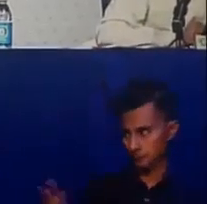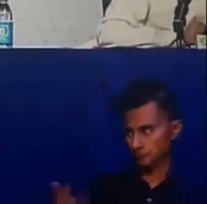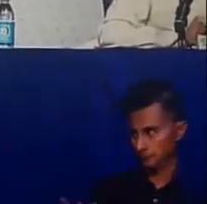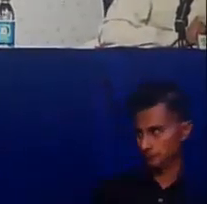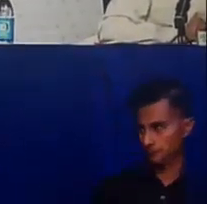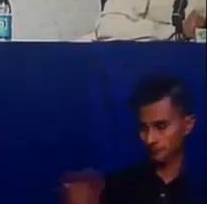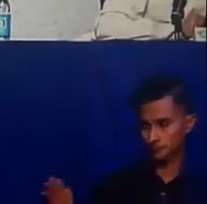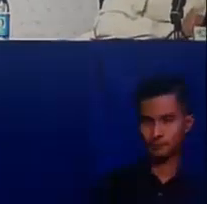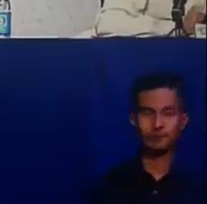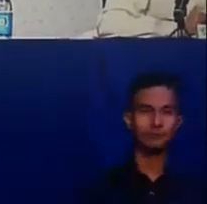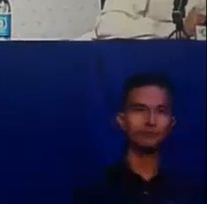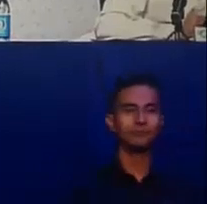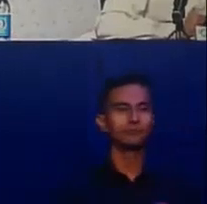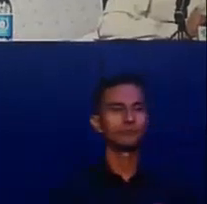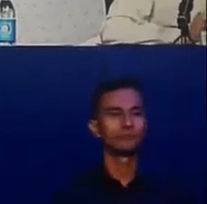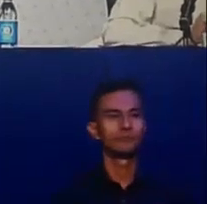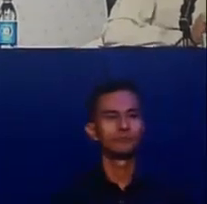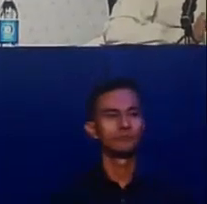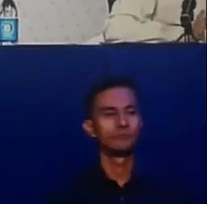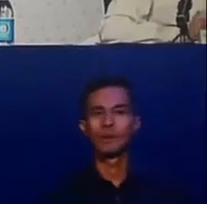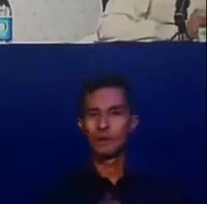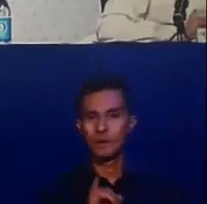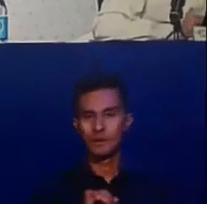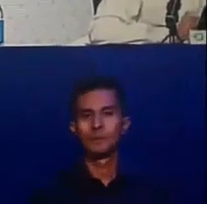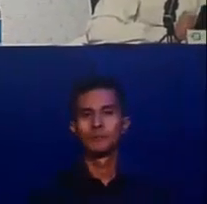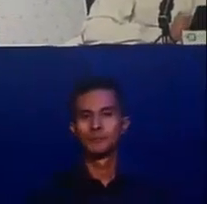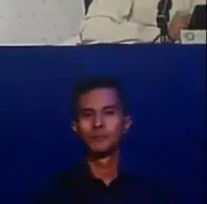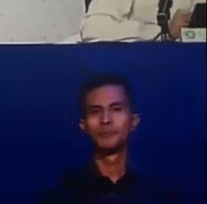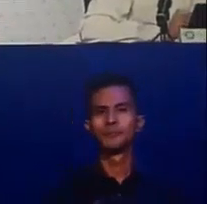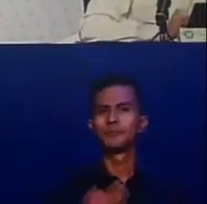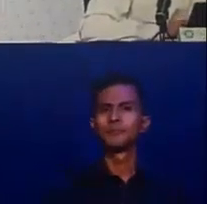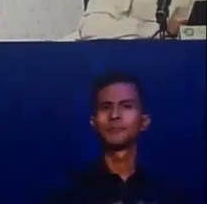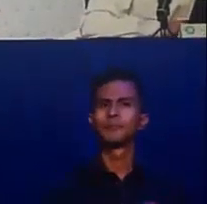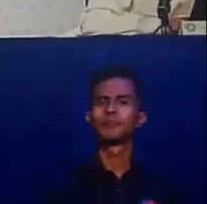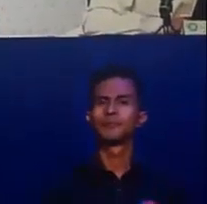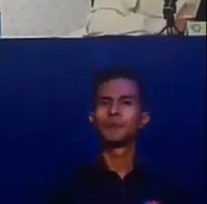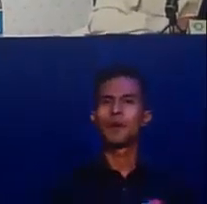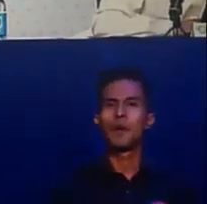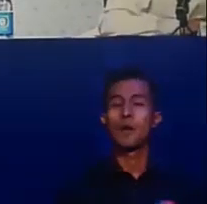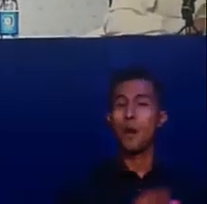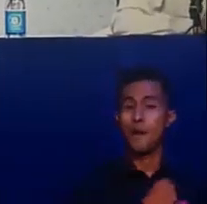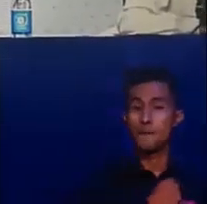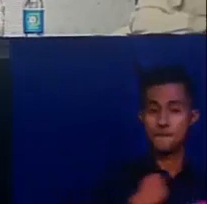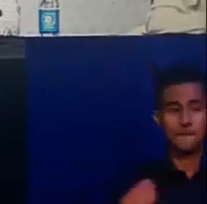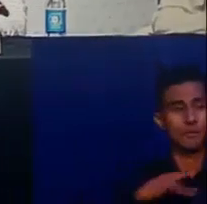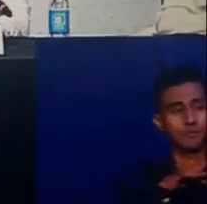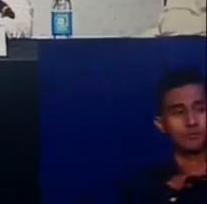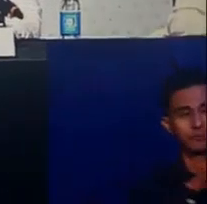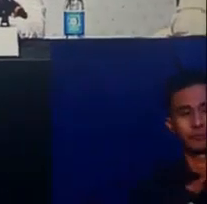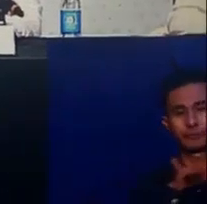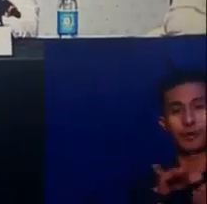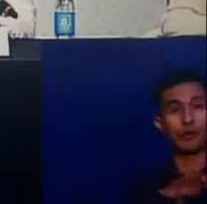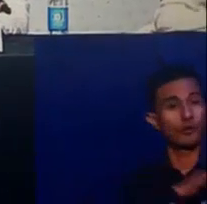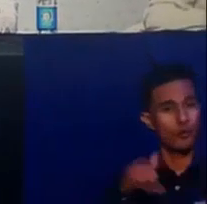sí. Sí, muchas gracias, doctor. Efectivamente, ahorita estamos concertando con todos los municipios. No existe esta